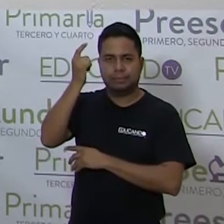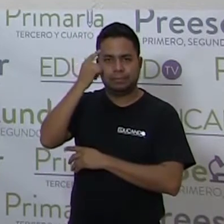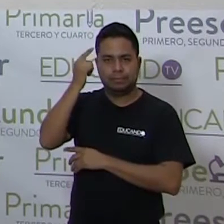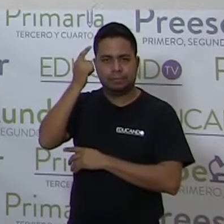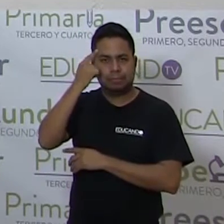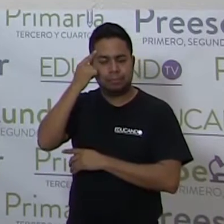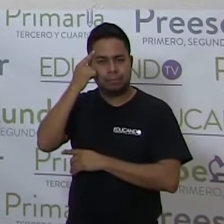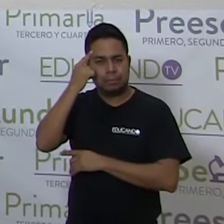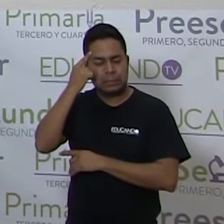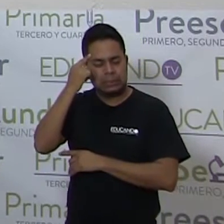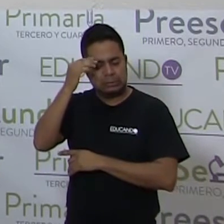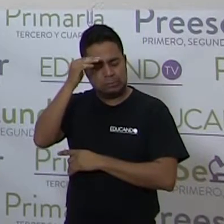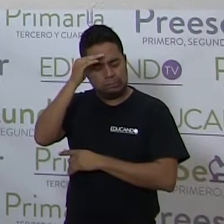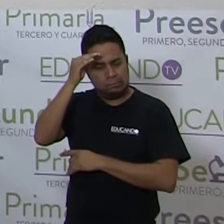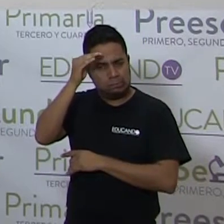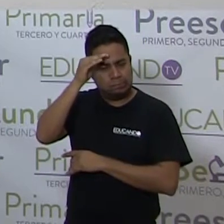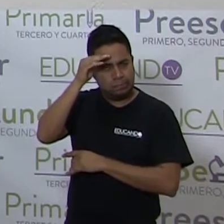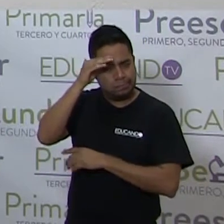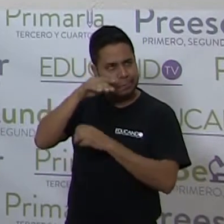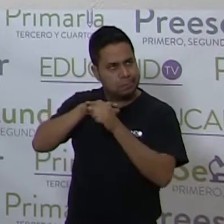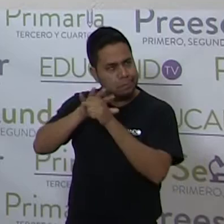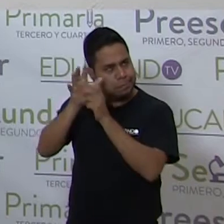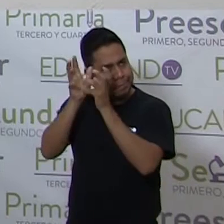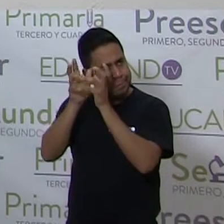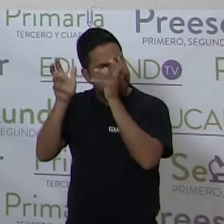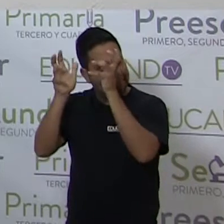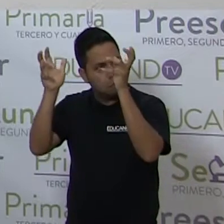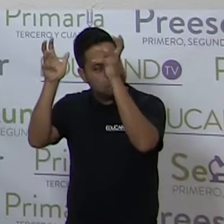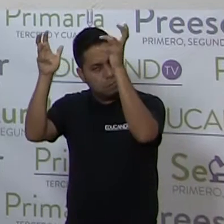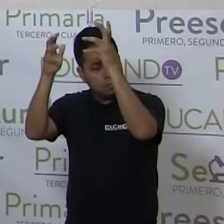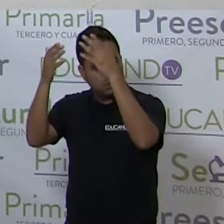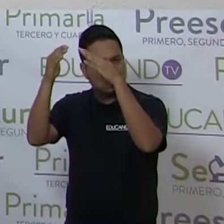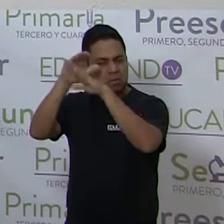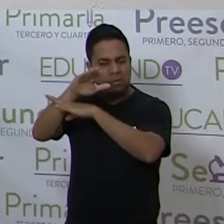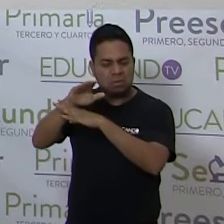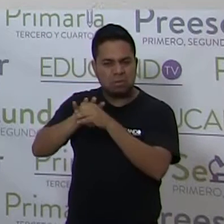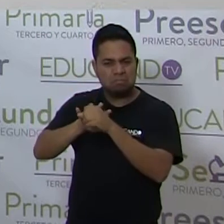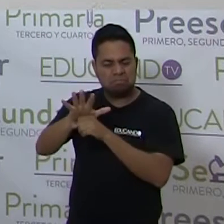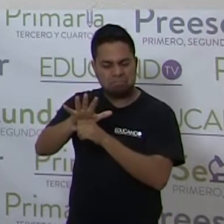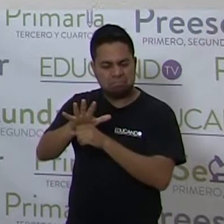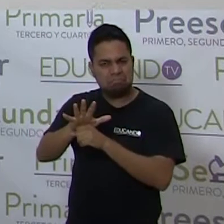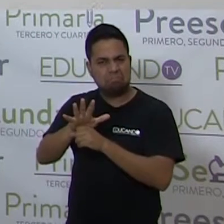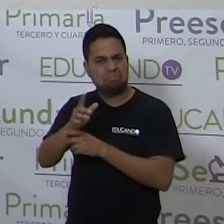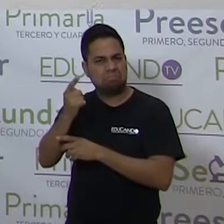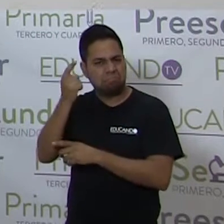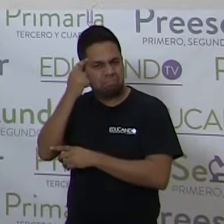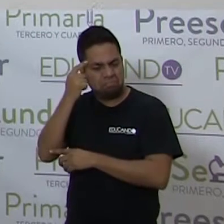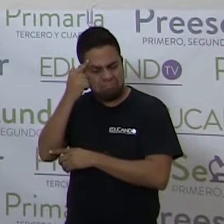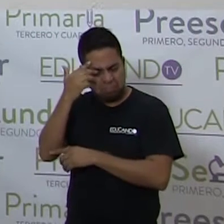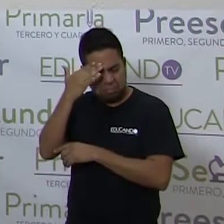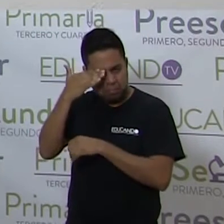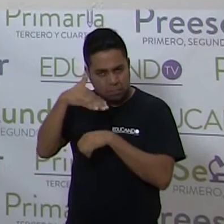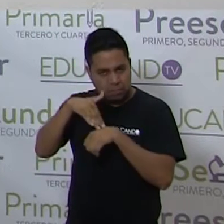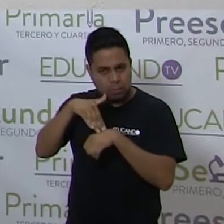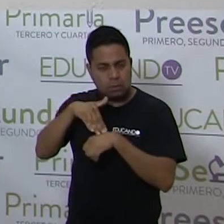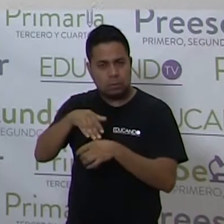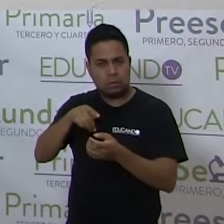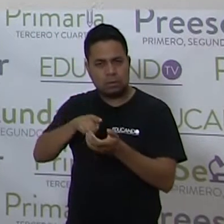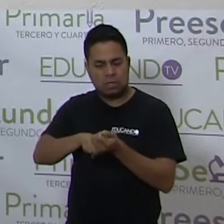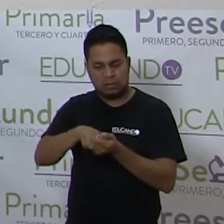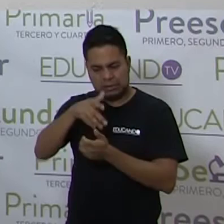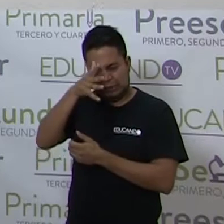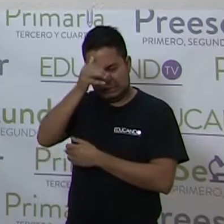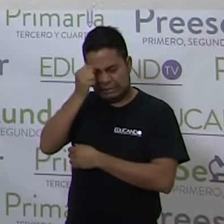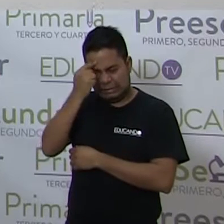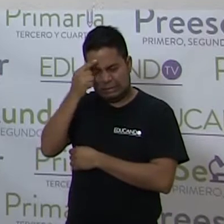un pensamiento con otro sobre la tristeza de la memoria, y acosada por las imágenes de la crueldad